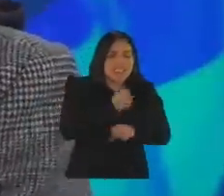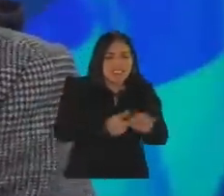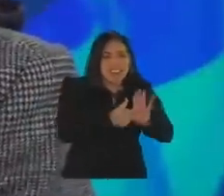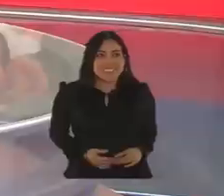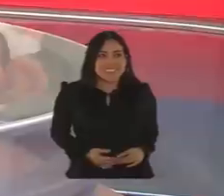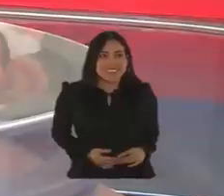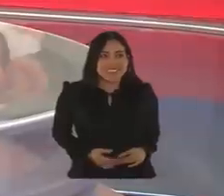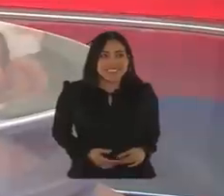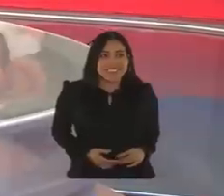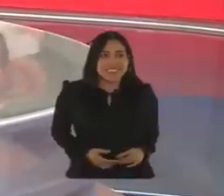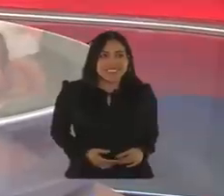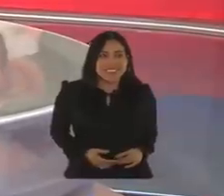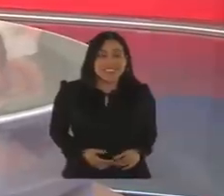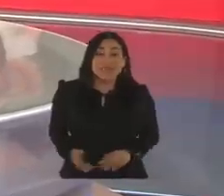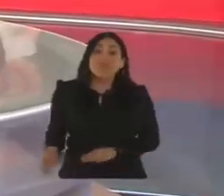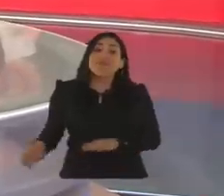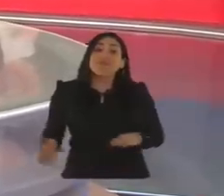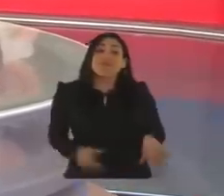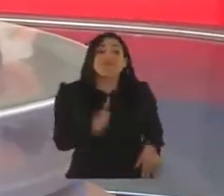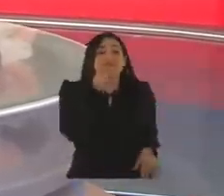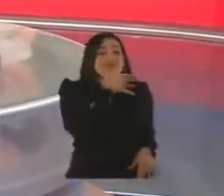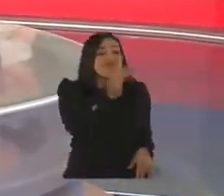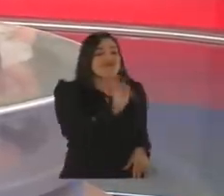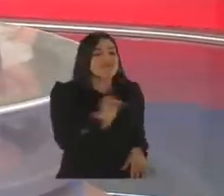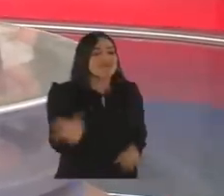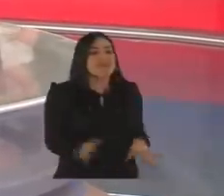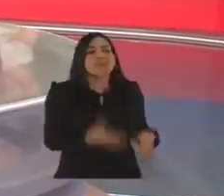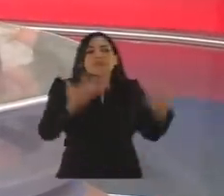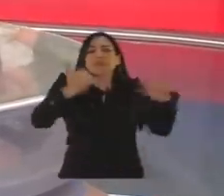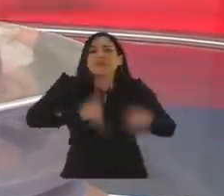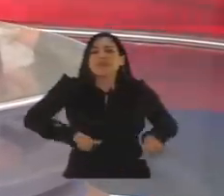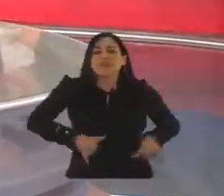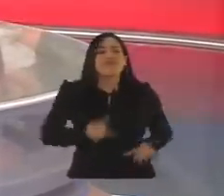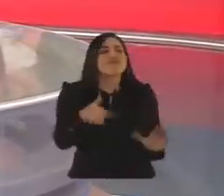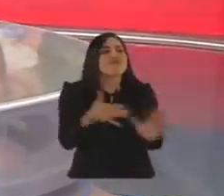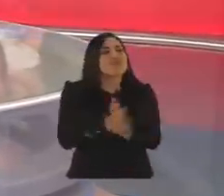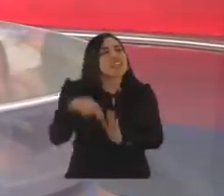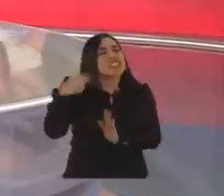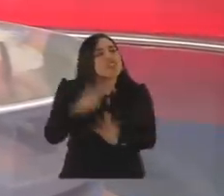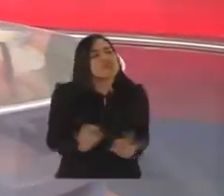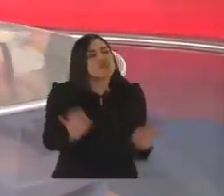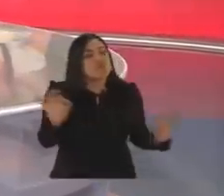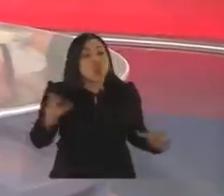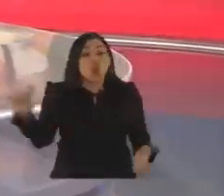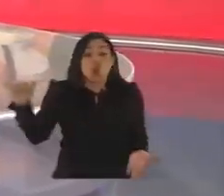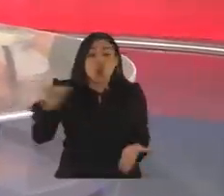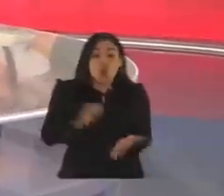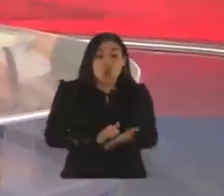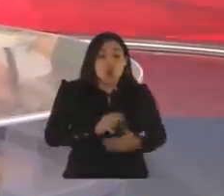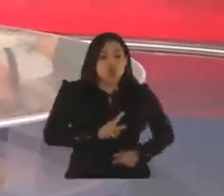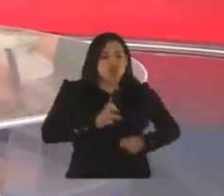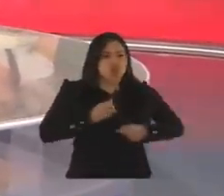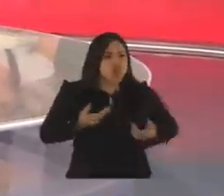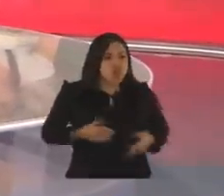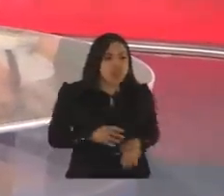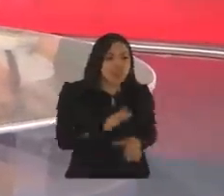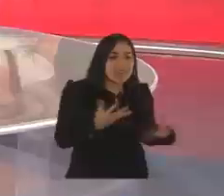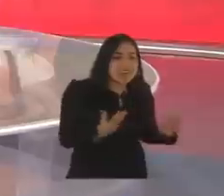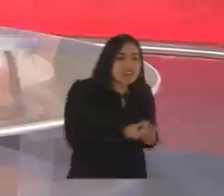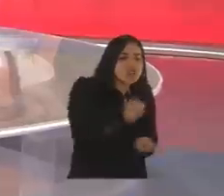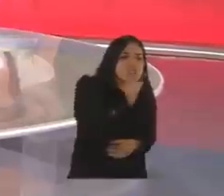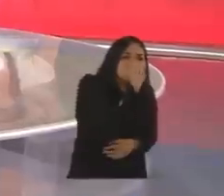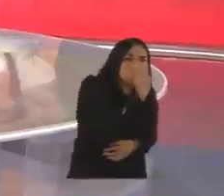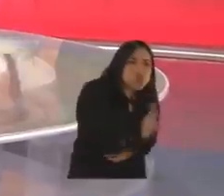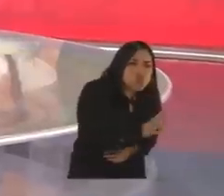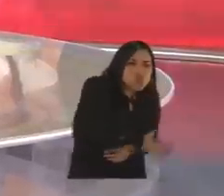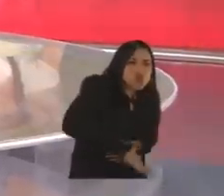hoyos. Imperdible. Muy bien, y cerremos esta emisión con buenas historias. La Fuerza Aérea rescató en el municipio de Jardín, en el